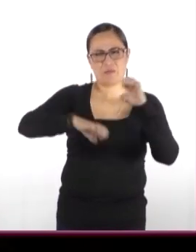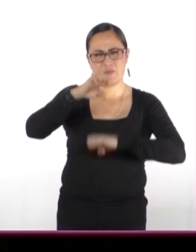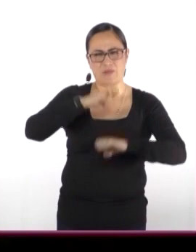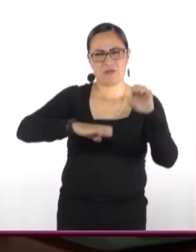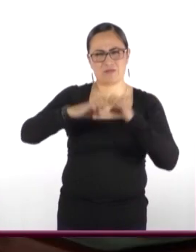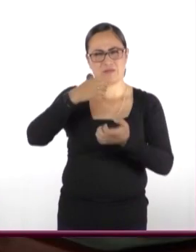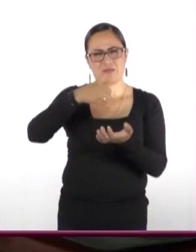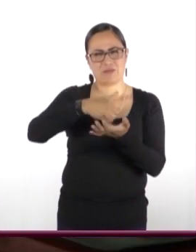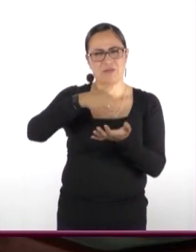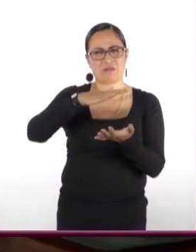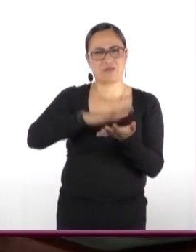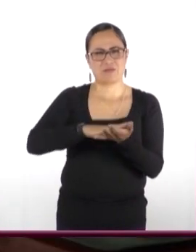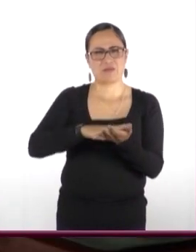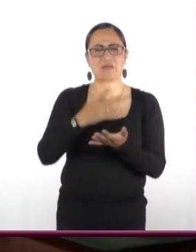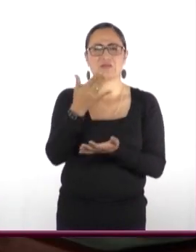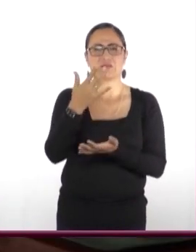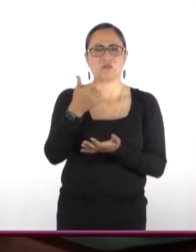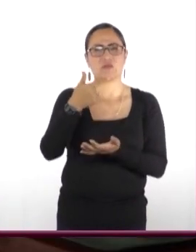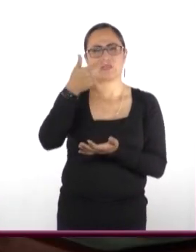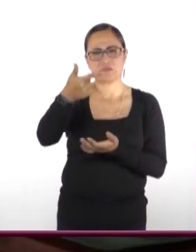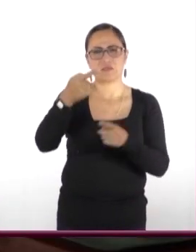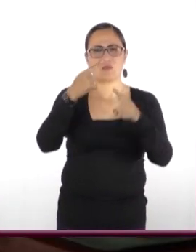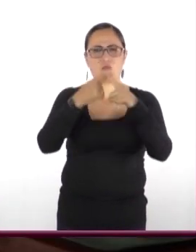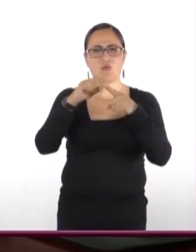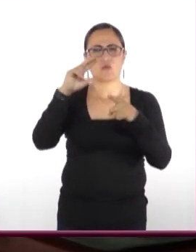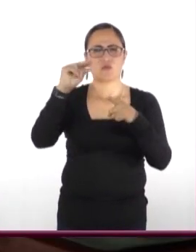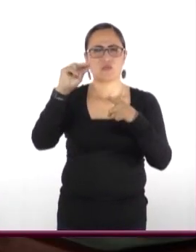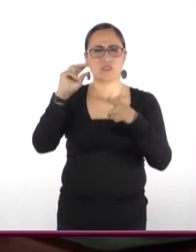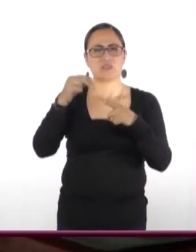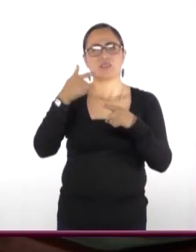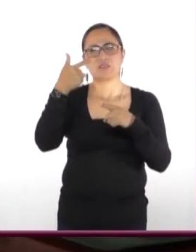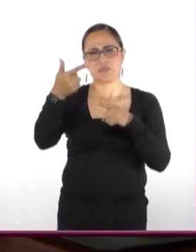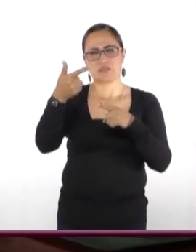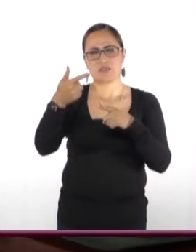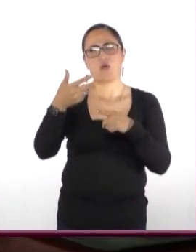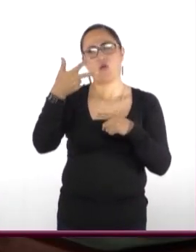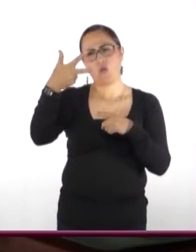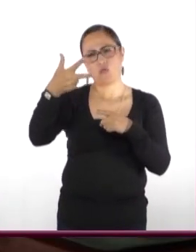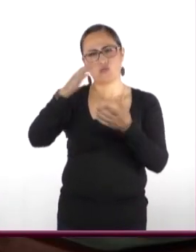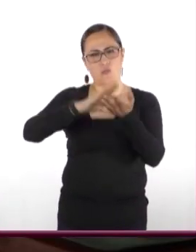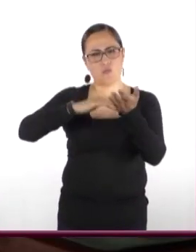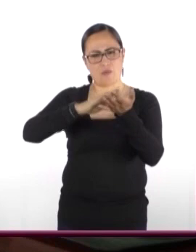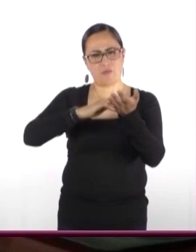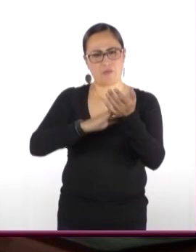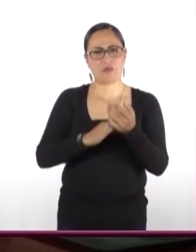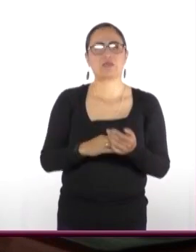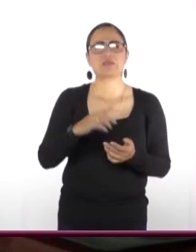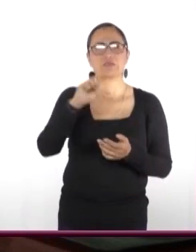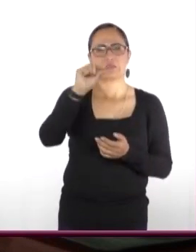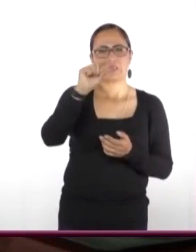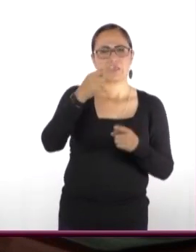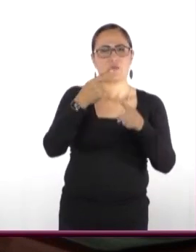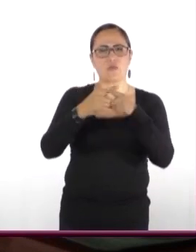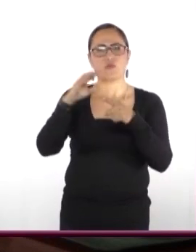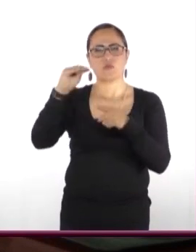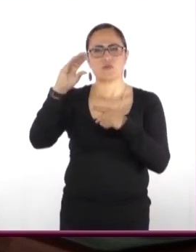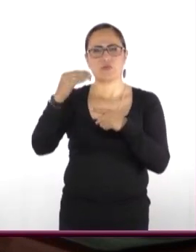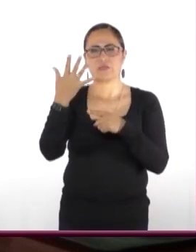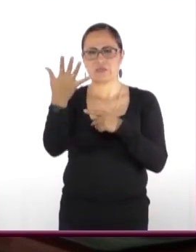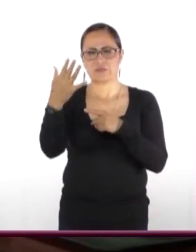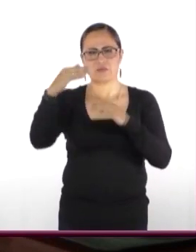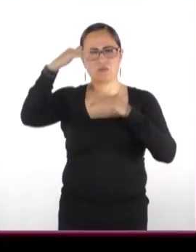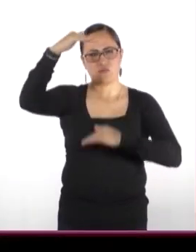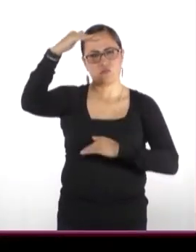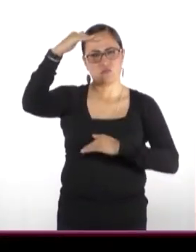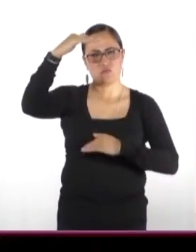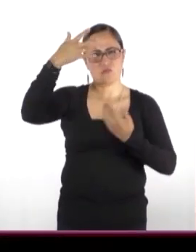editorial, 57 por 87 son 8 cartas y 70 por 95 son 8